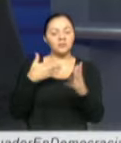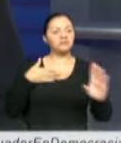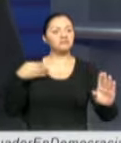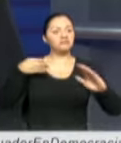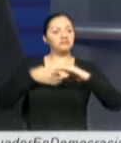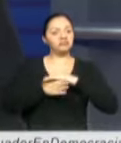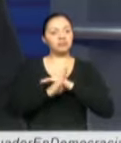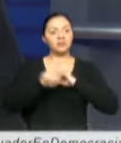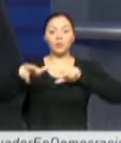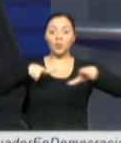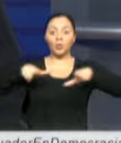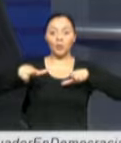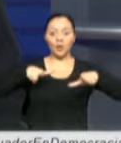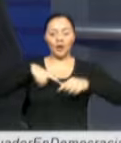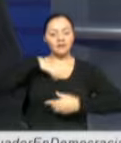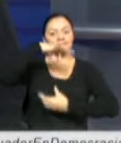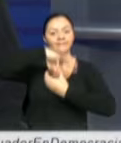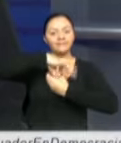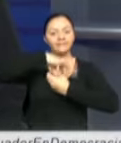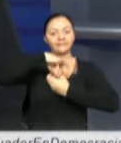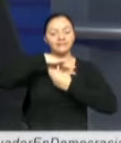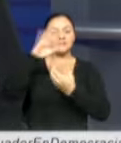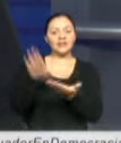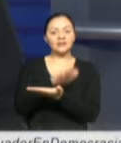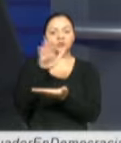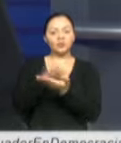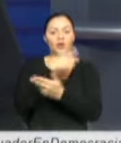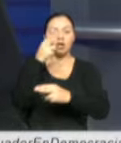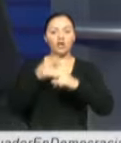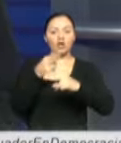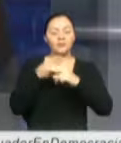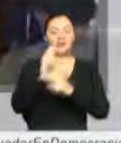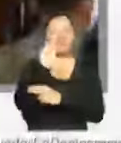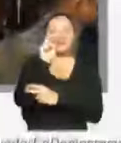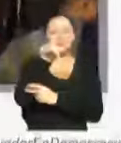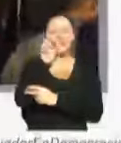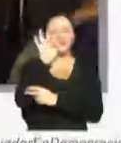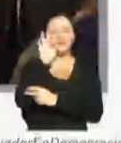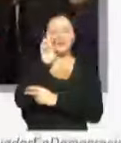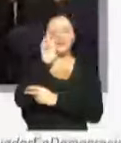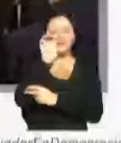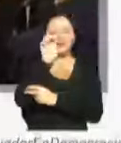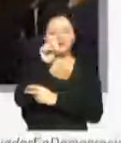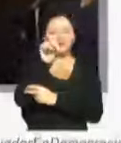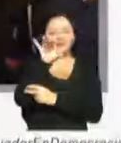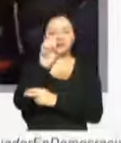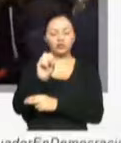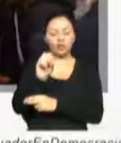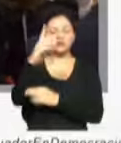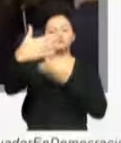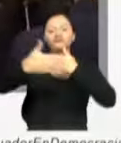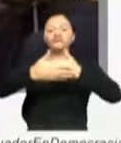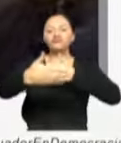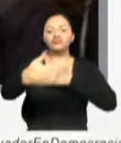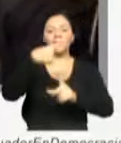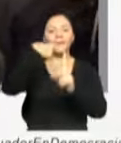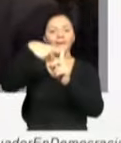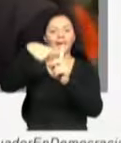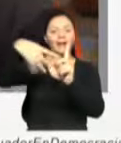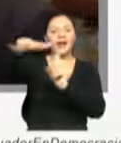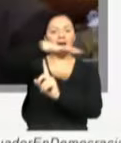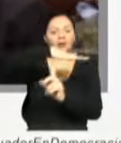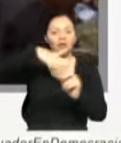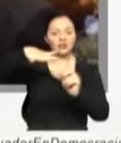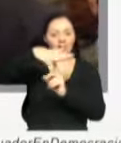Delgado, está llegando ya hasta la unidad educativa San Francisco, esto al norte de Quito, en donde ejercerá su derecho